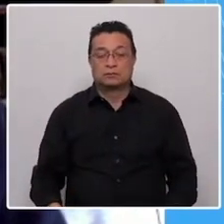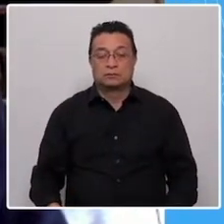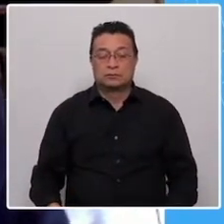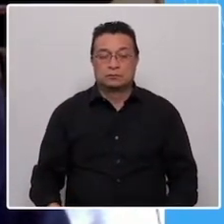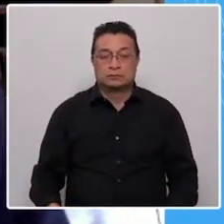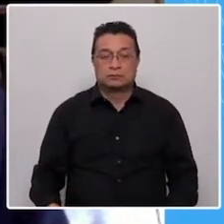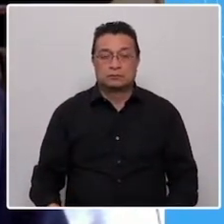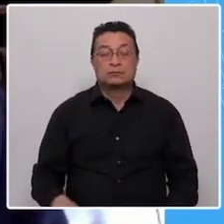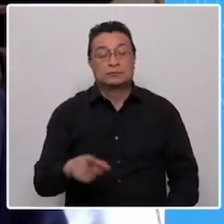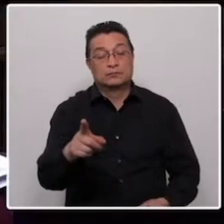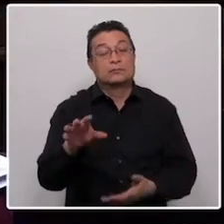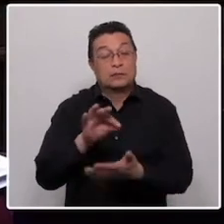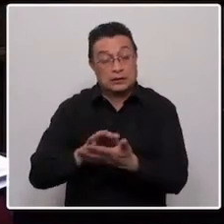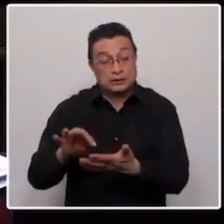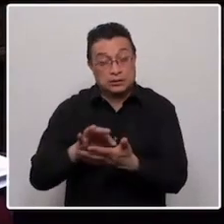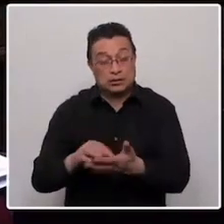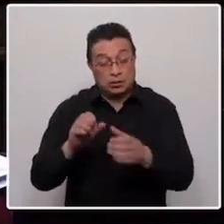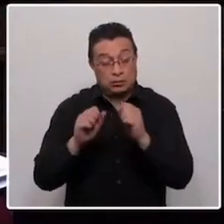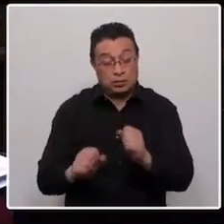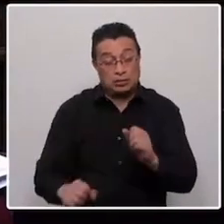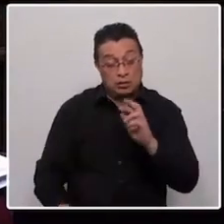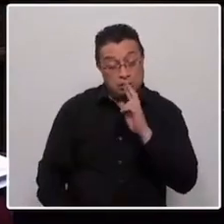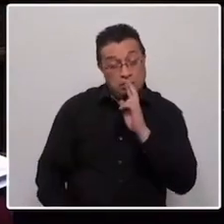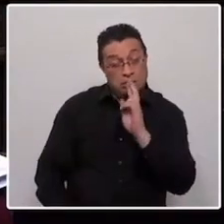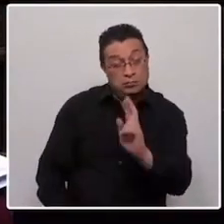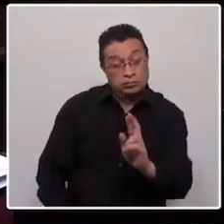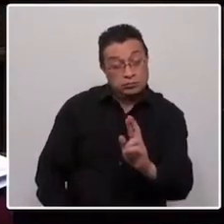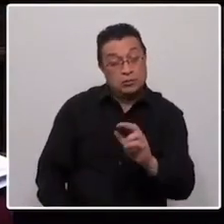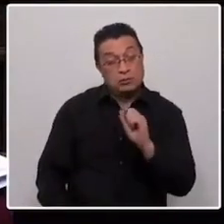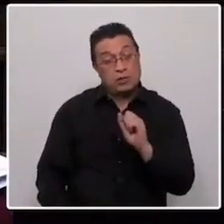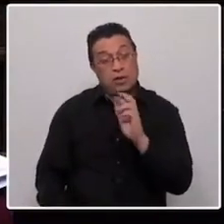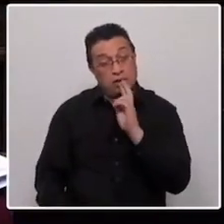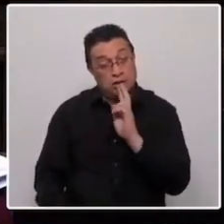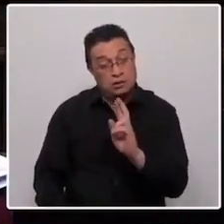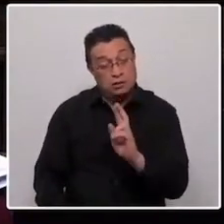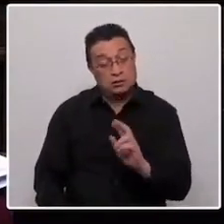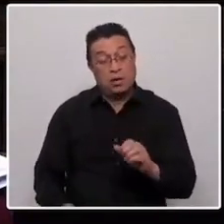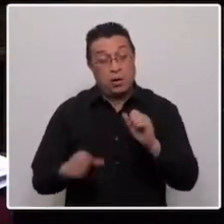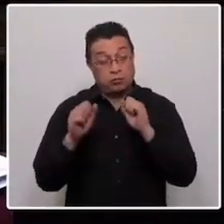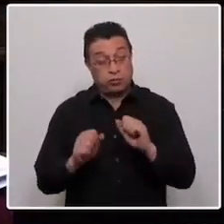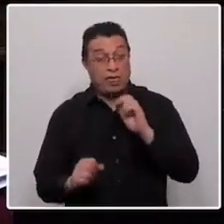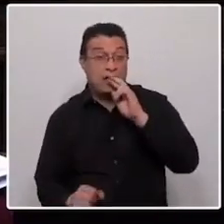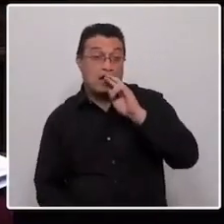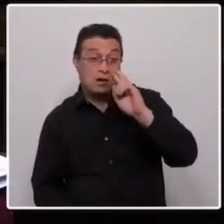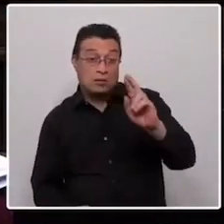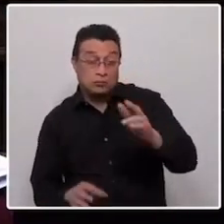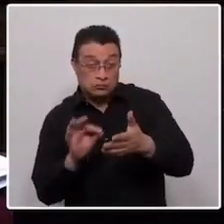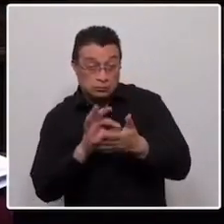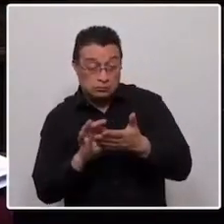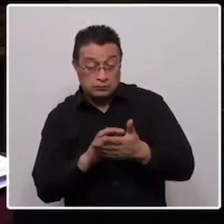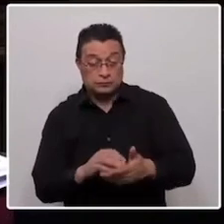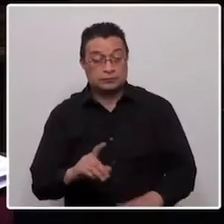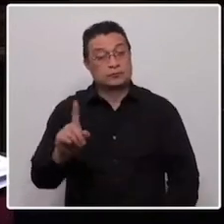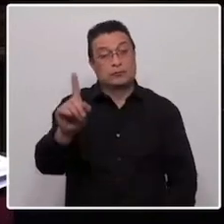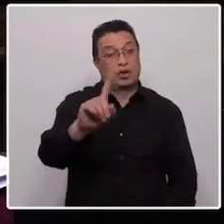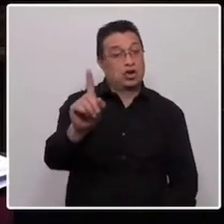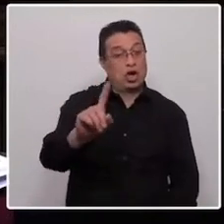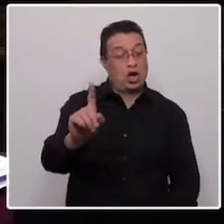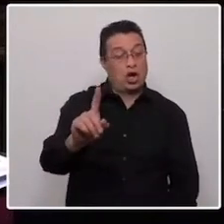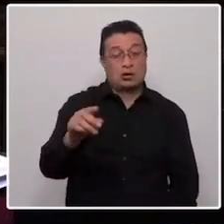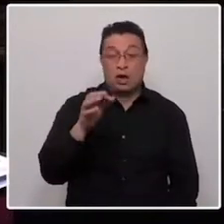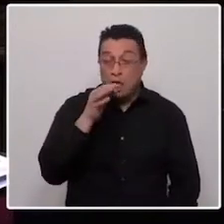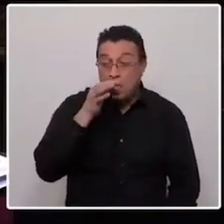Señor secretario, ¿puedo responder? Muchas gracias. ¿Puedo responder? No, no ha sido aludida